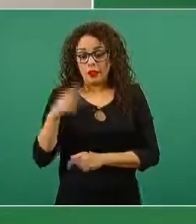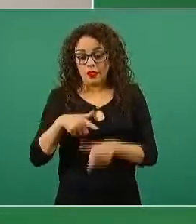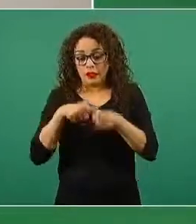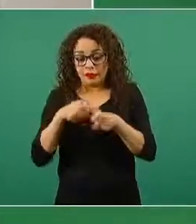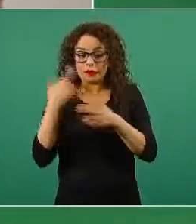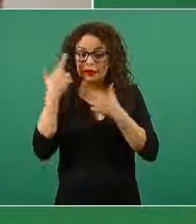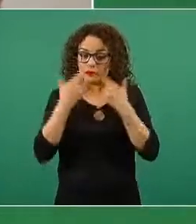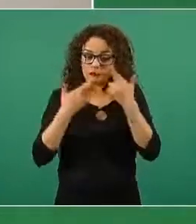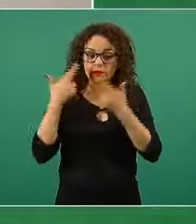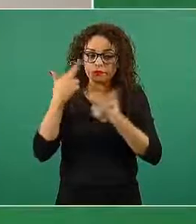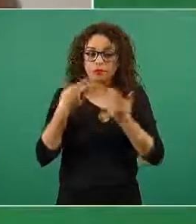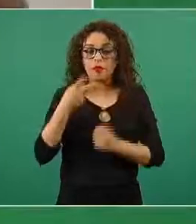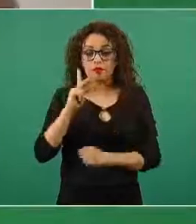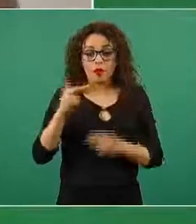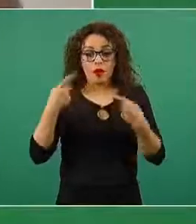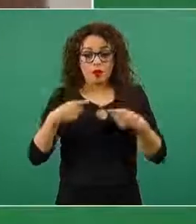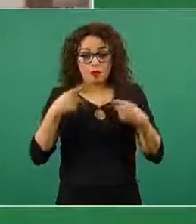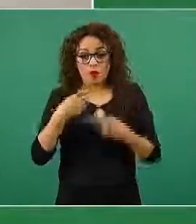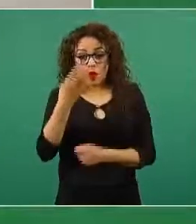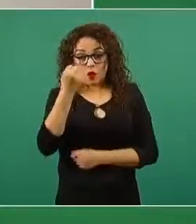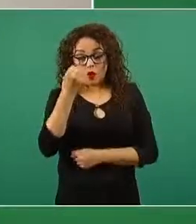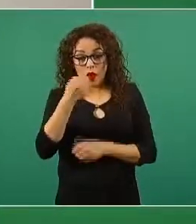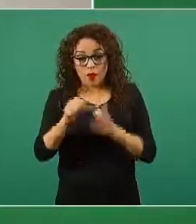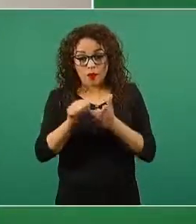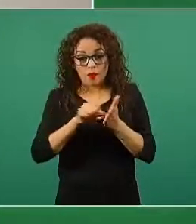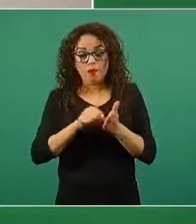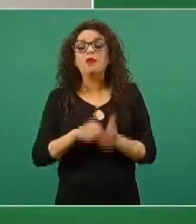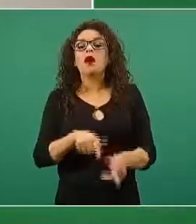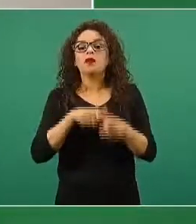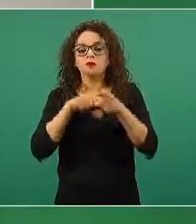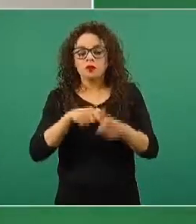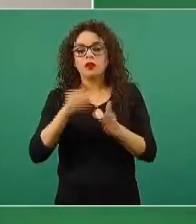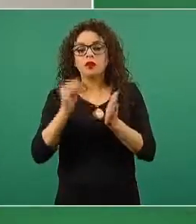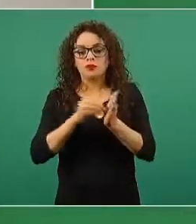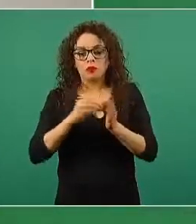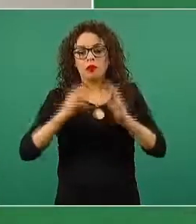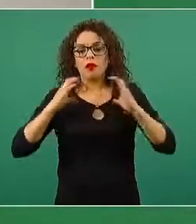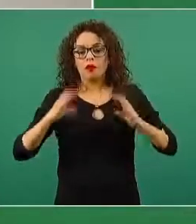9 meses de las personas les ha conferido esta